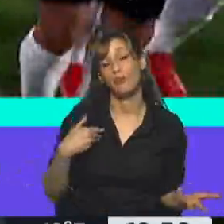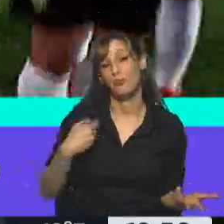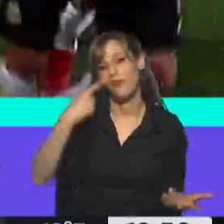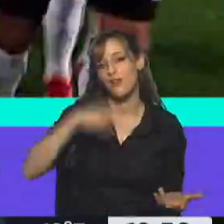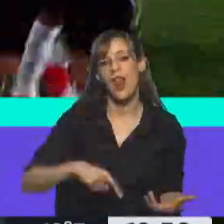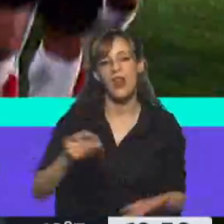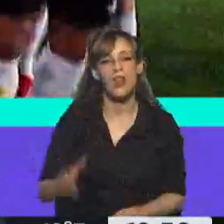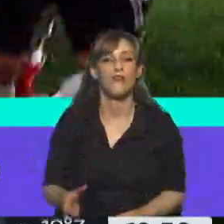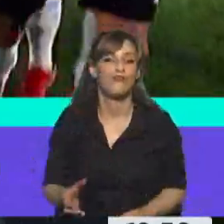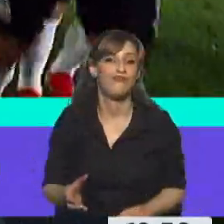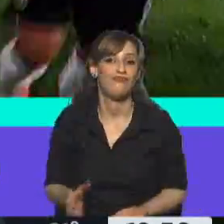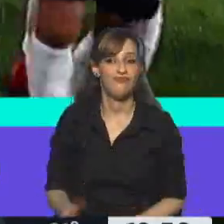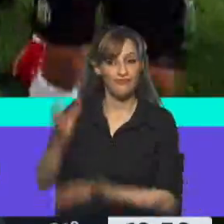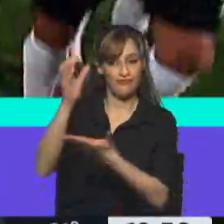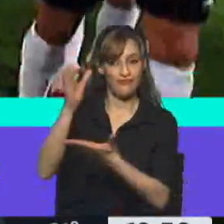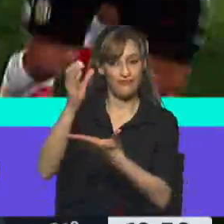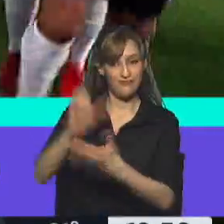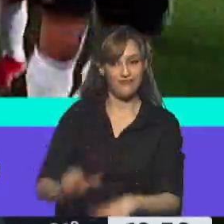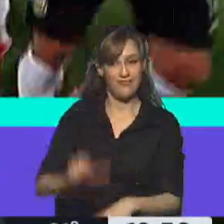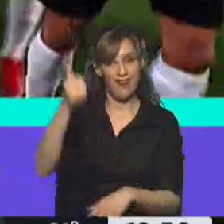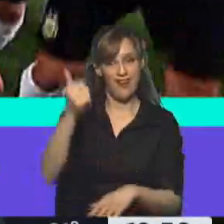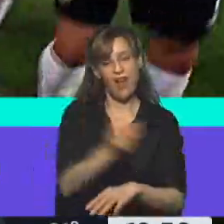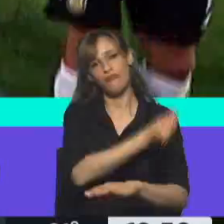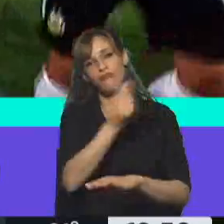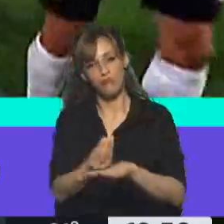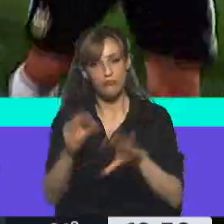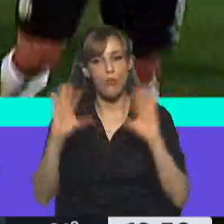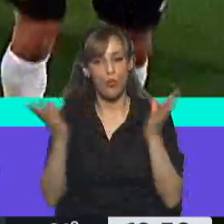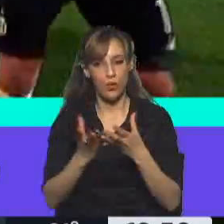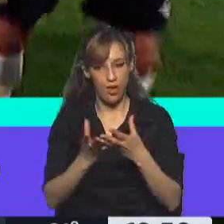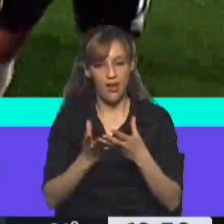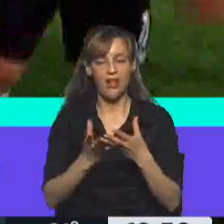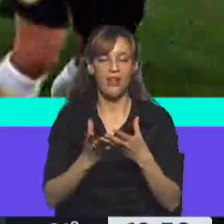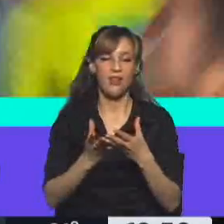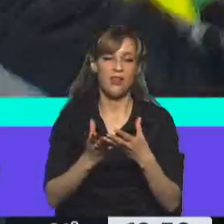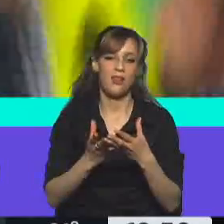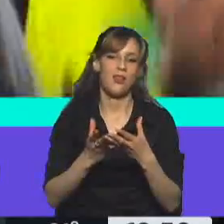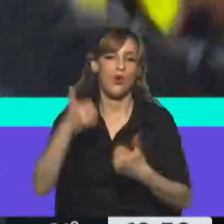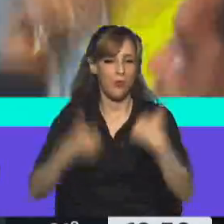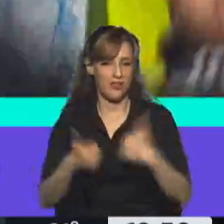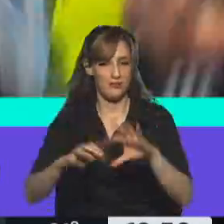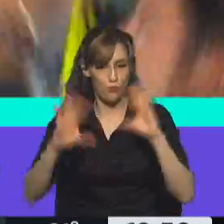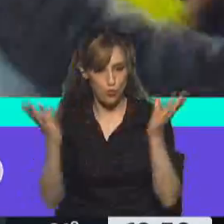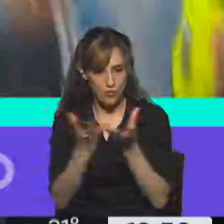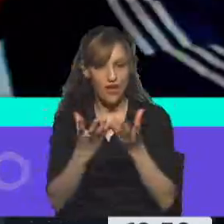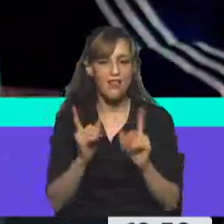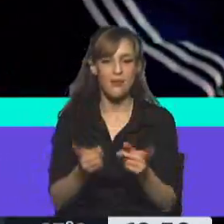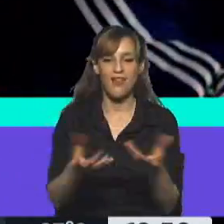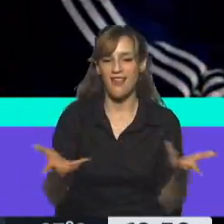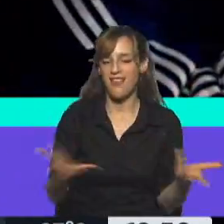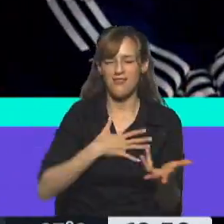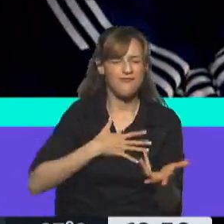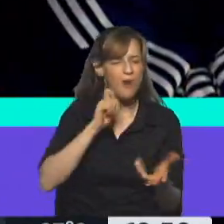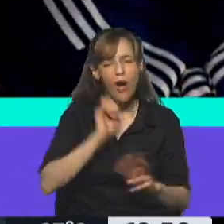consiguiendo el objetivo de clasificar al Mundial y terminamos el año de una manera brillante y con